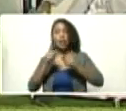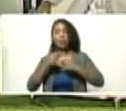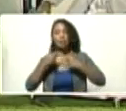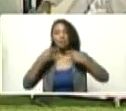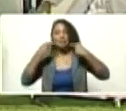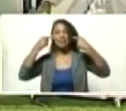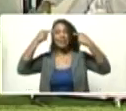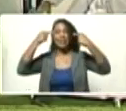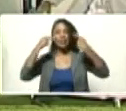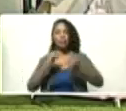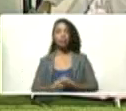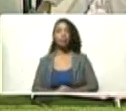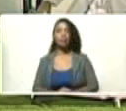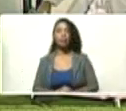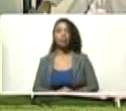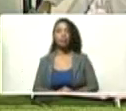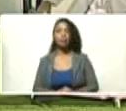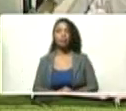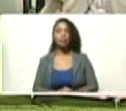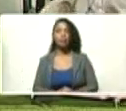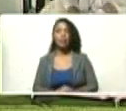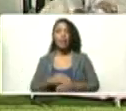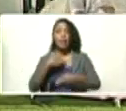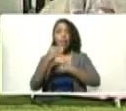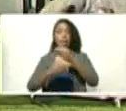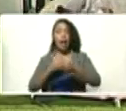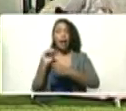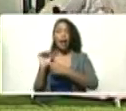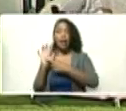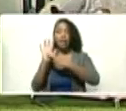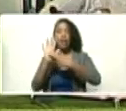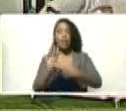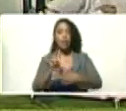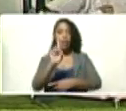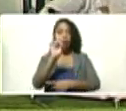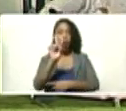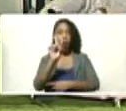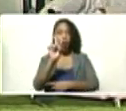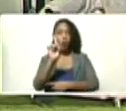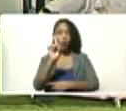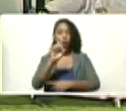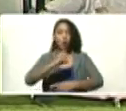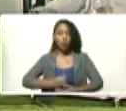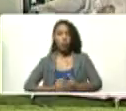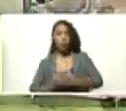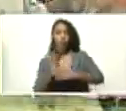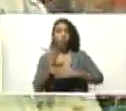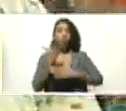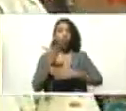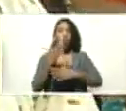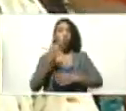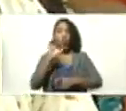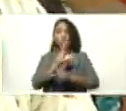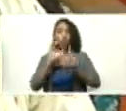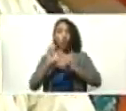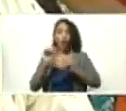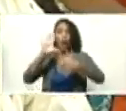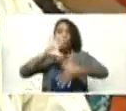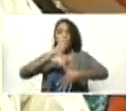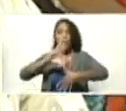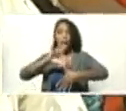sonriente, que sea referencia de un renacimiento cultural para América Latina